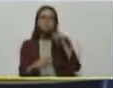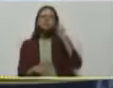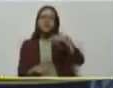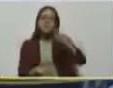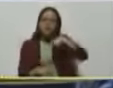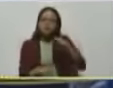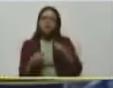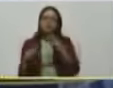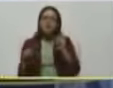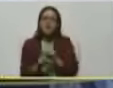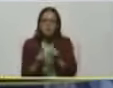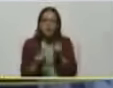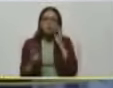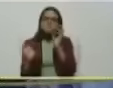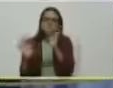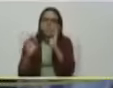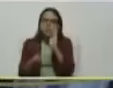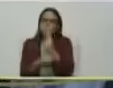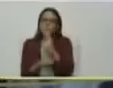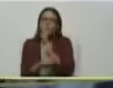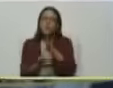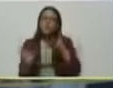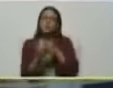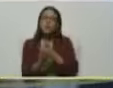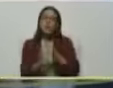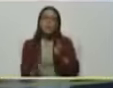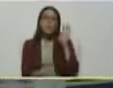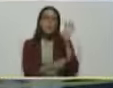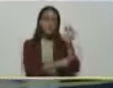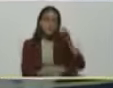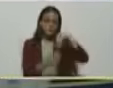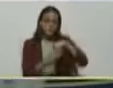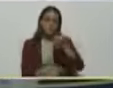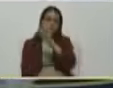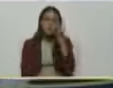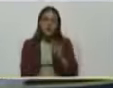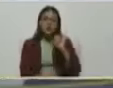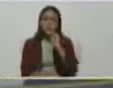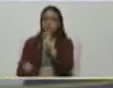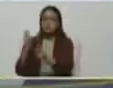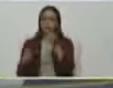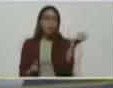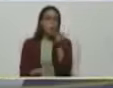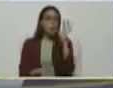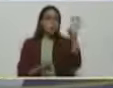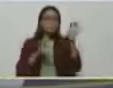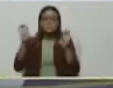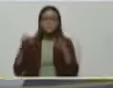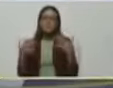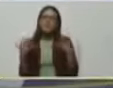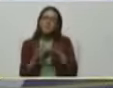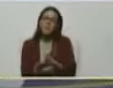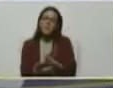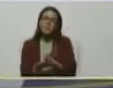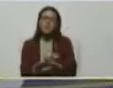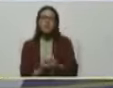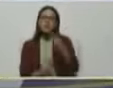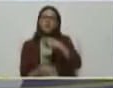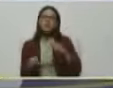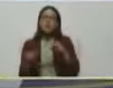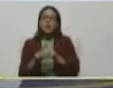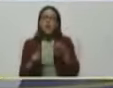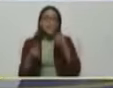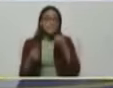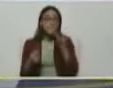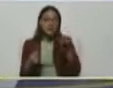a garantizar al pueblo de Venezuela y de Trinidad y Tobago que va a haber beneficios de